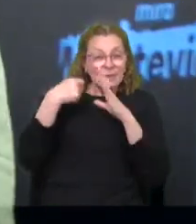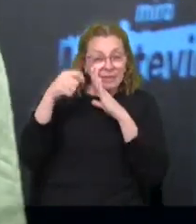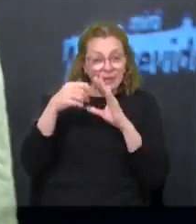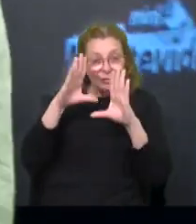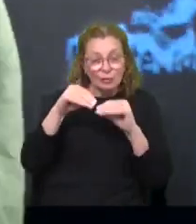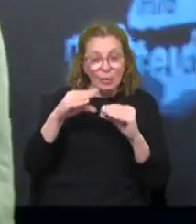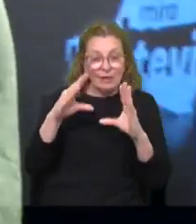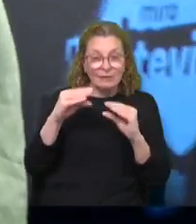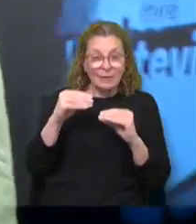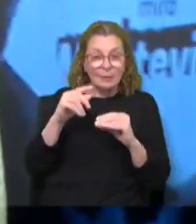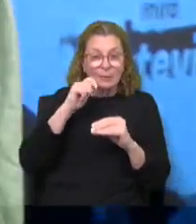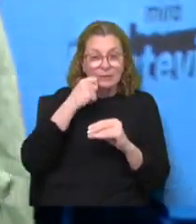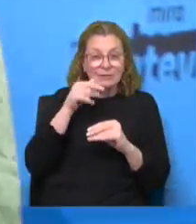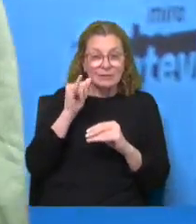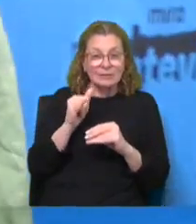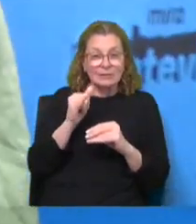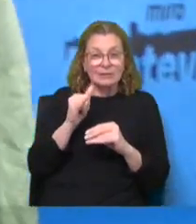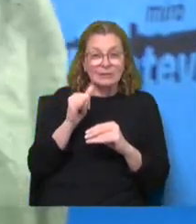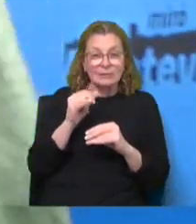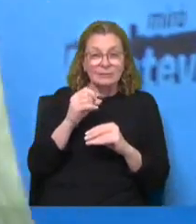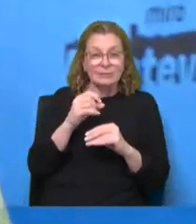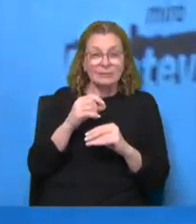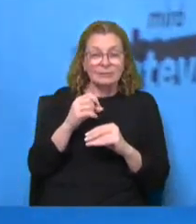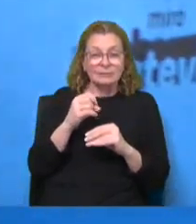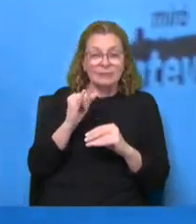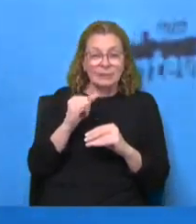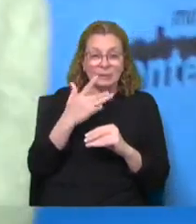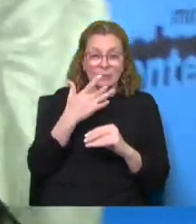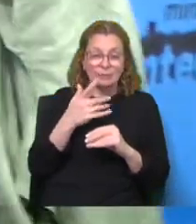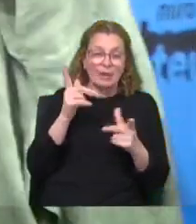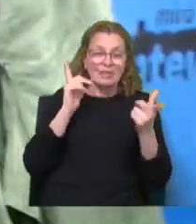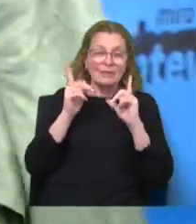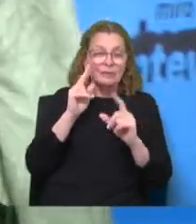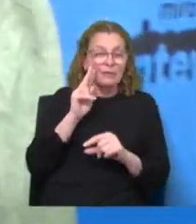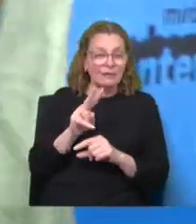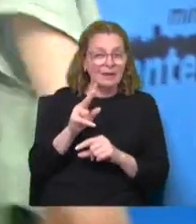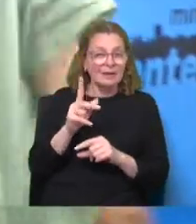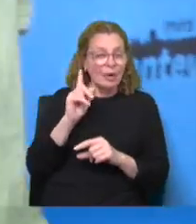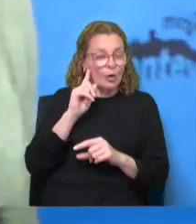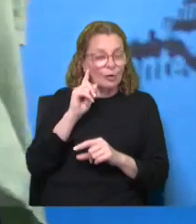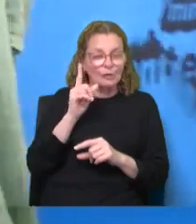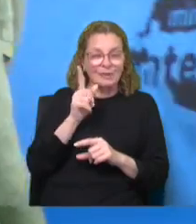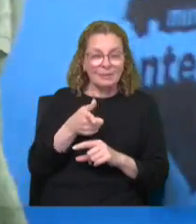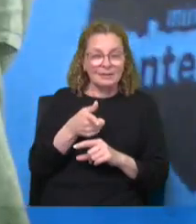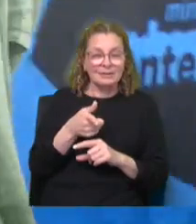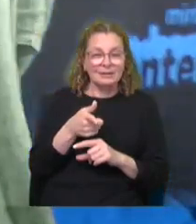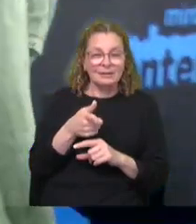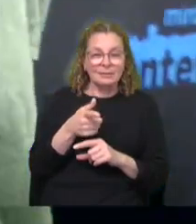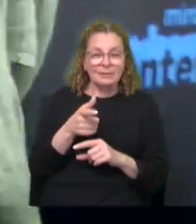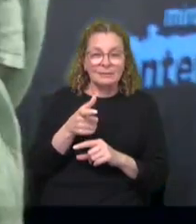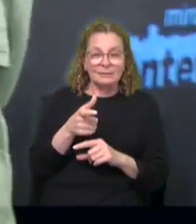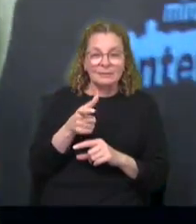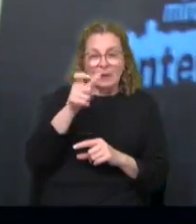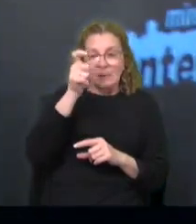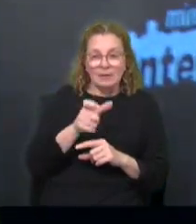recién hablamos, la estética. Está buenísimo. Está todo muy bien. Muy bueno. Es una belleza, es un disfrute visual, sonoro y además son grandes personas, grieta así que